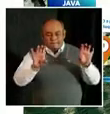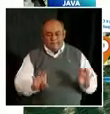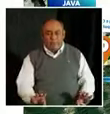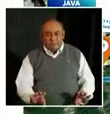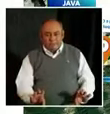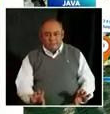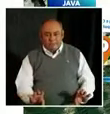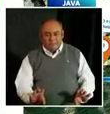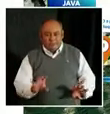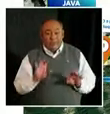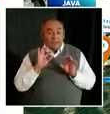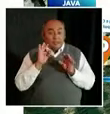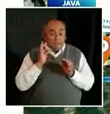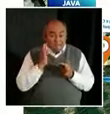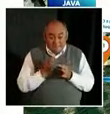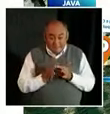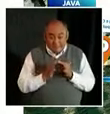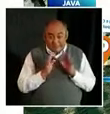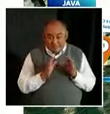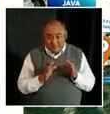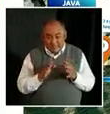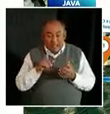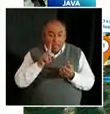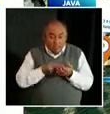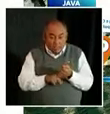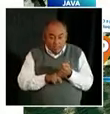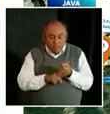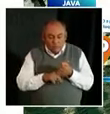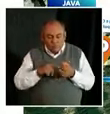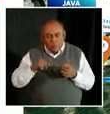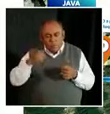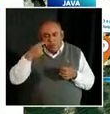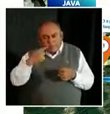y adentro, ya dentro de